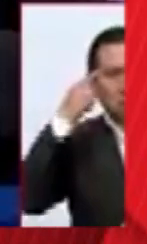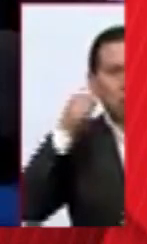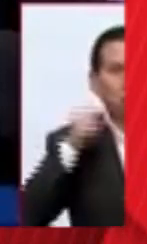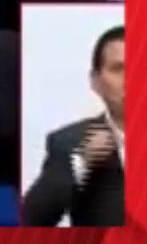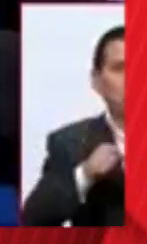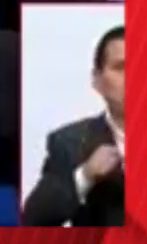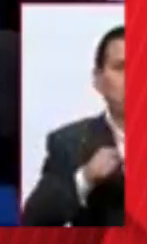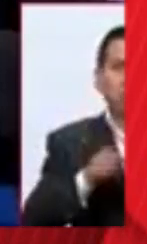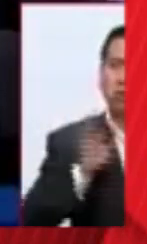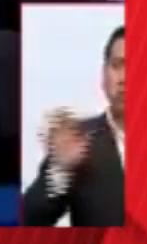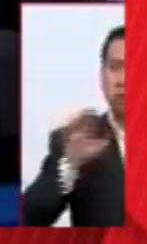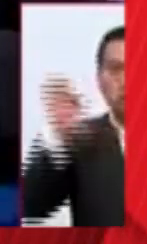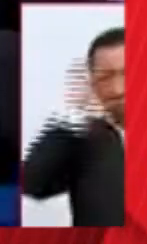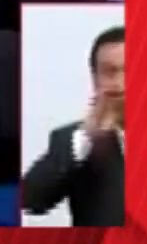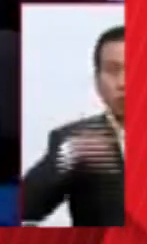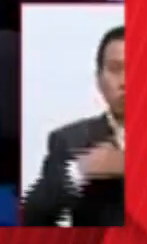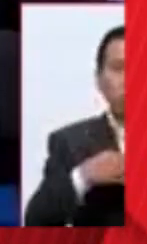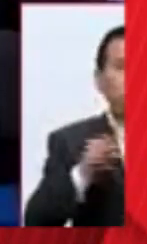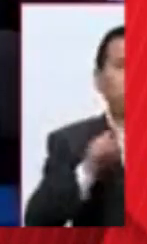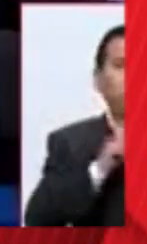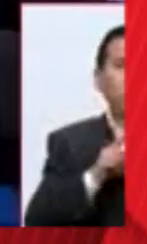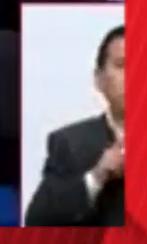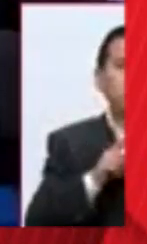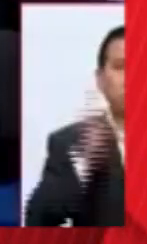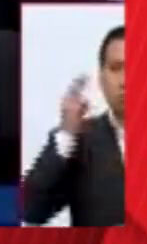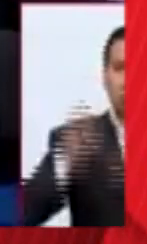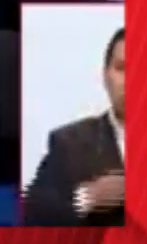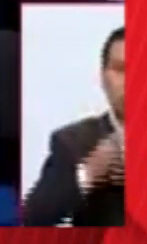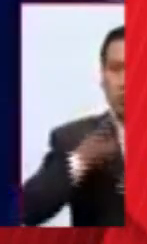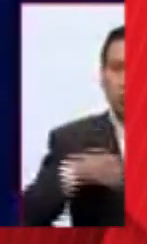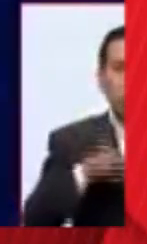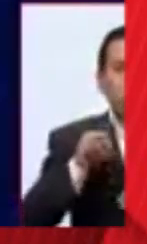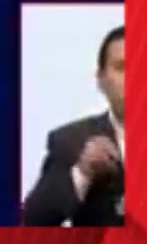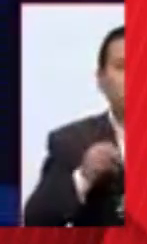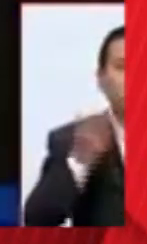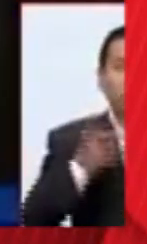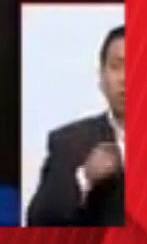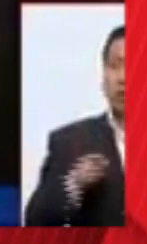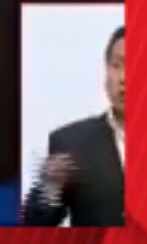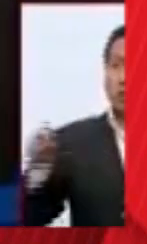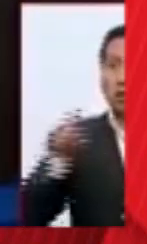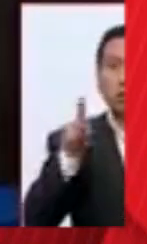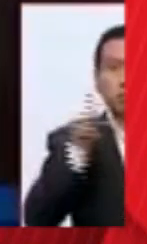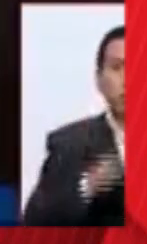no es toda Europa, no es todo el mundo. Hay personas.